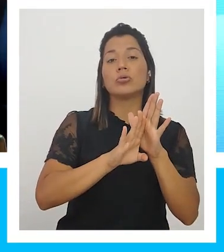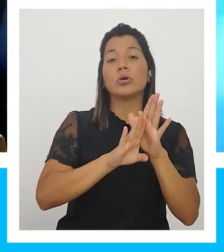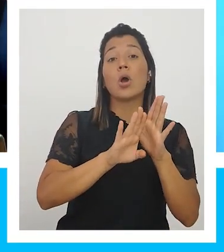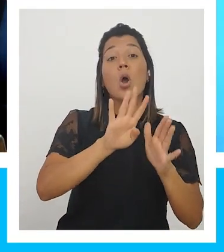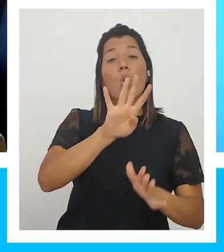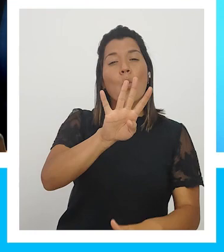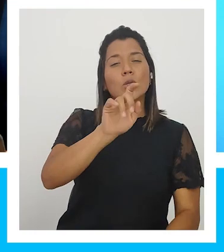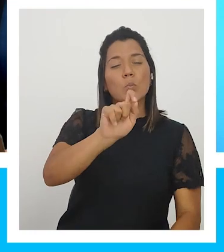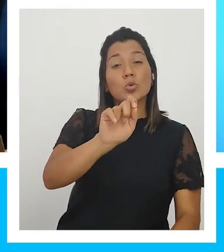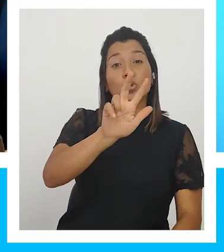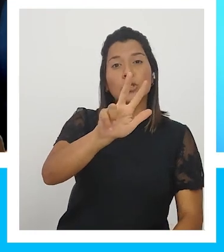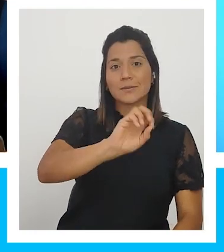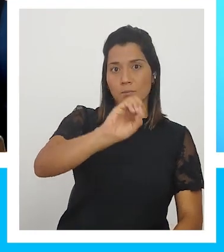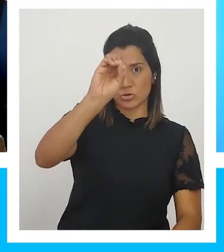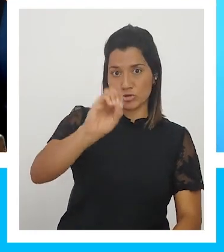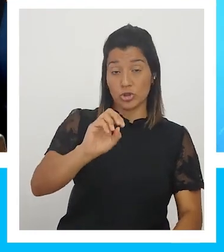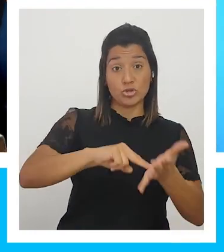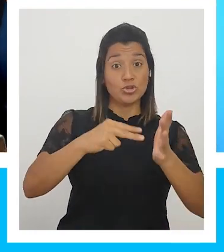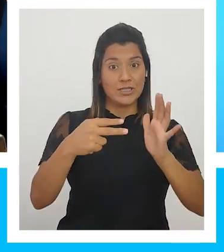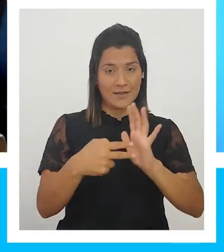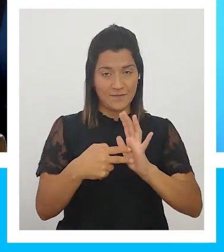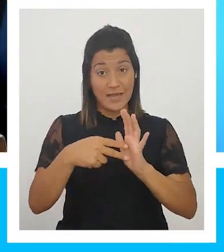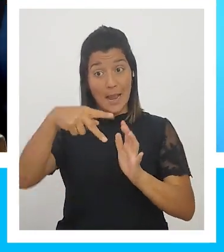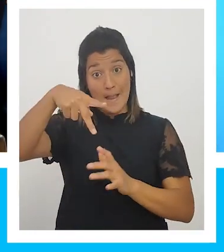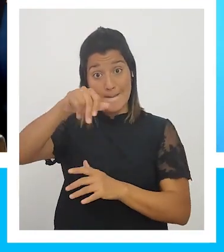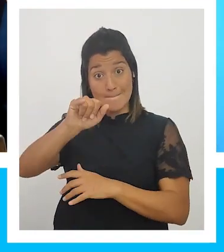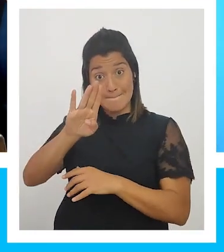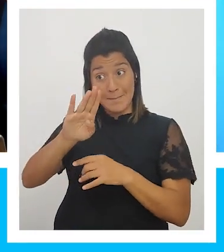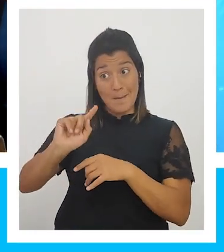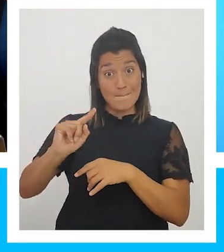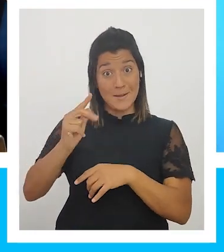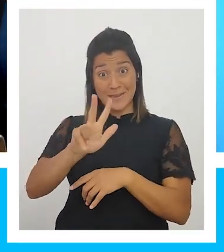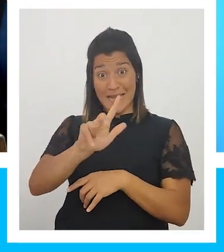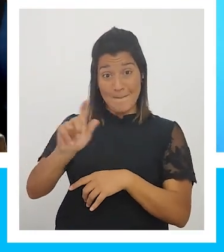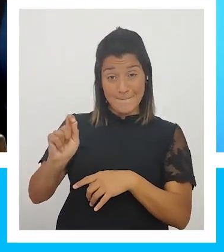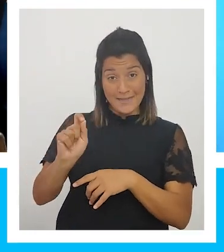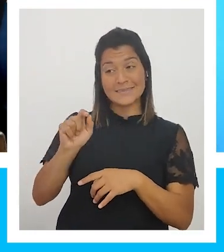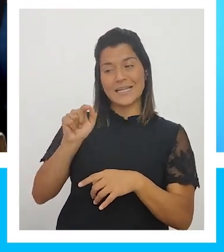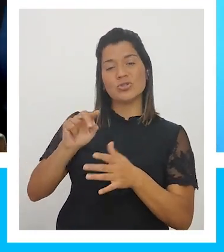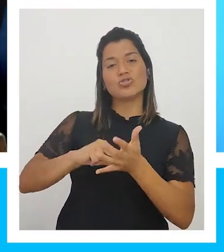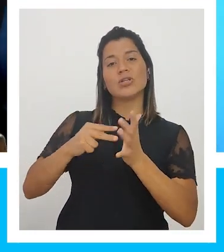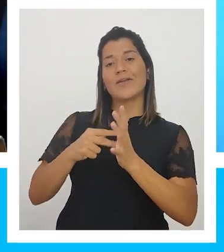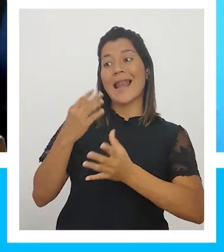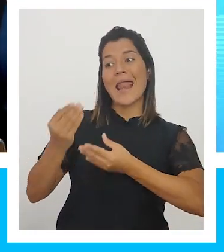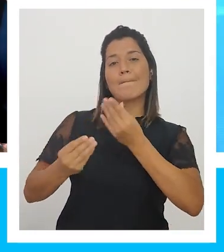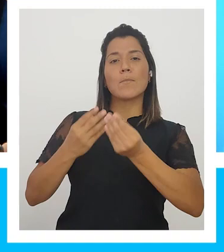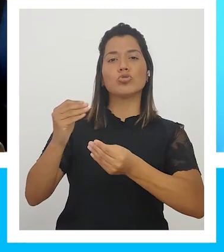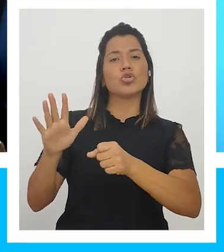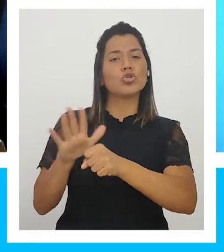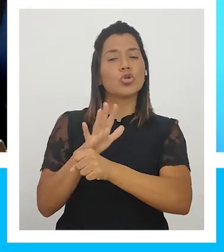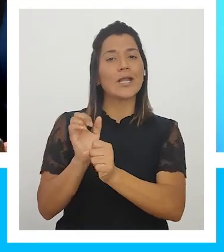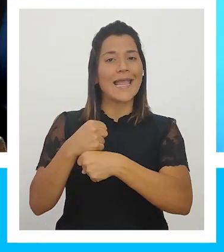4.3%, o sea, el Producto Interno Bruto del primer trimestre, que es la producción total del país, lo que el país produce,